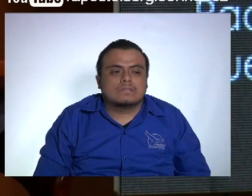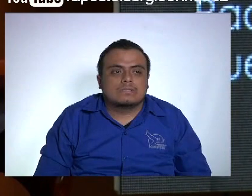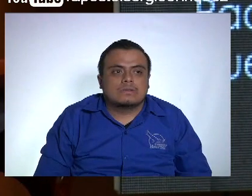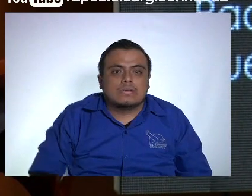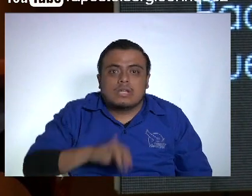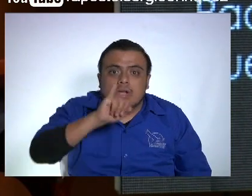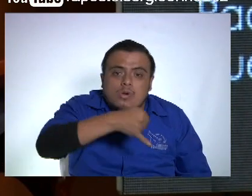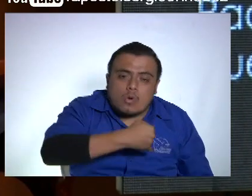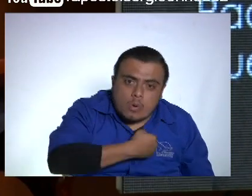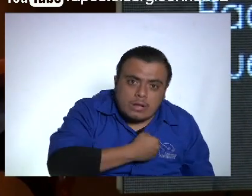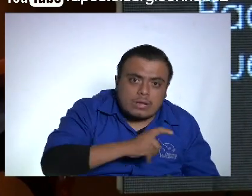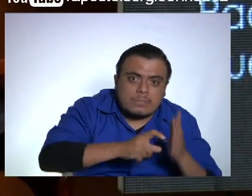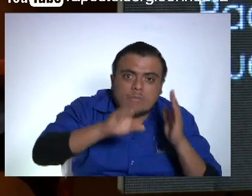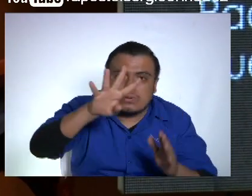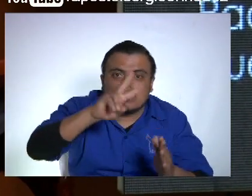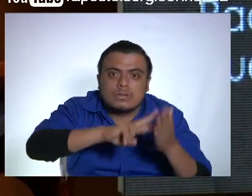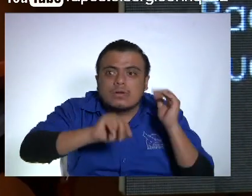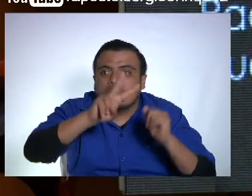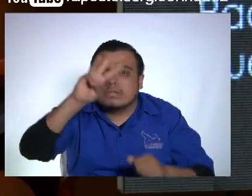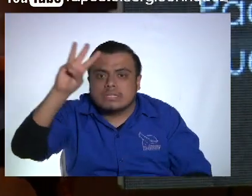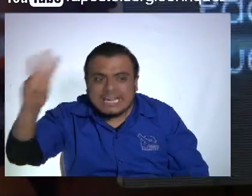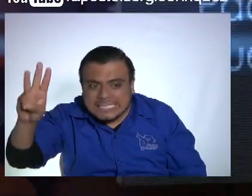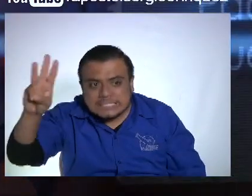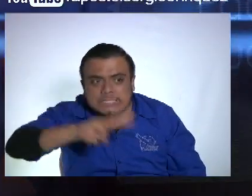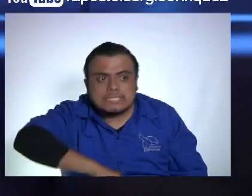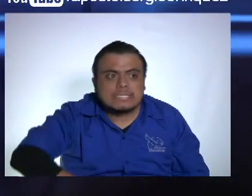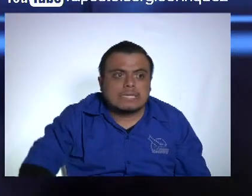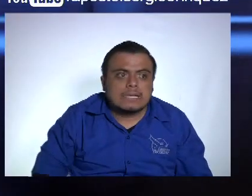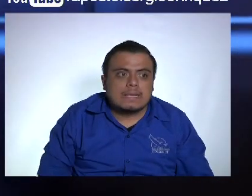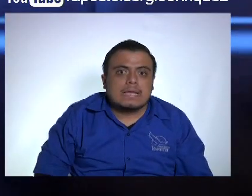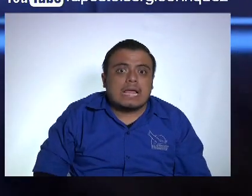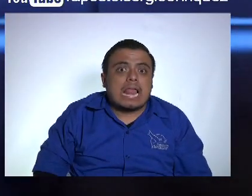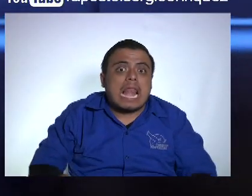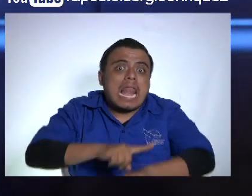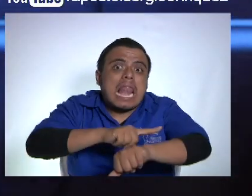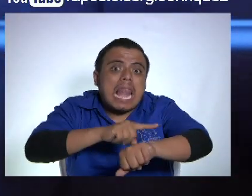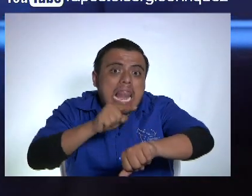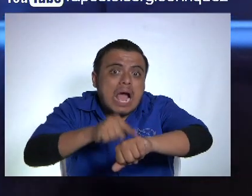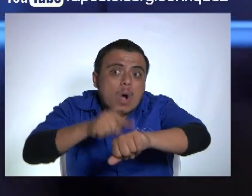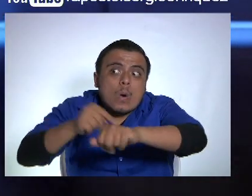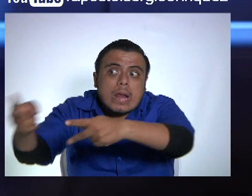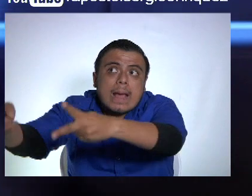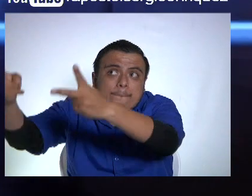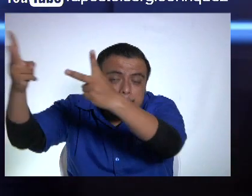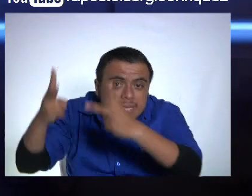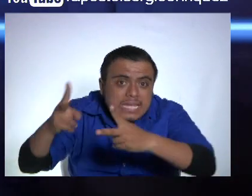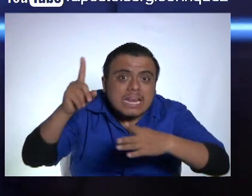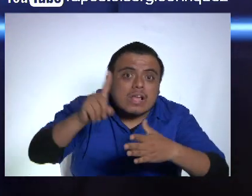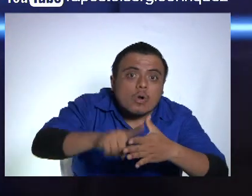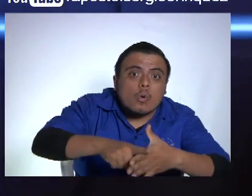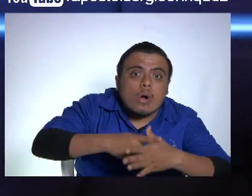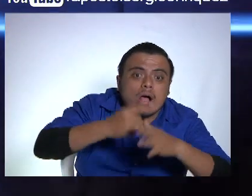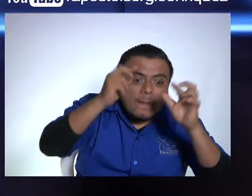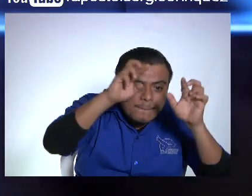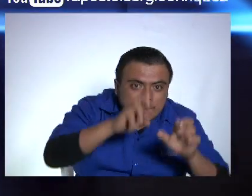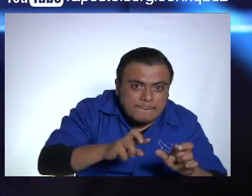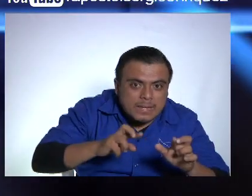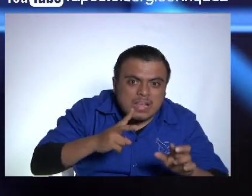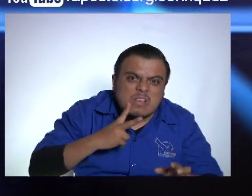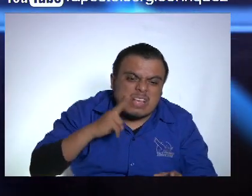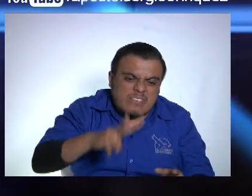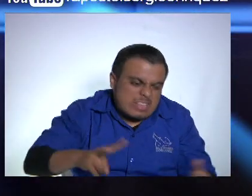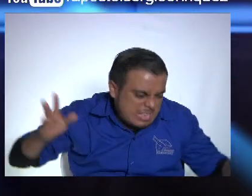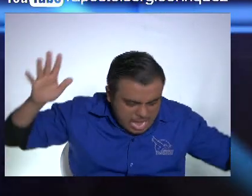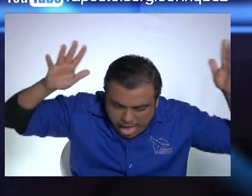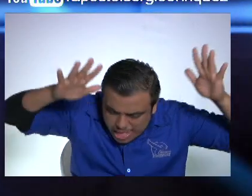Juan 4:23. Mas la hora viene y ahora es cuando los verdaderos adoradores